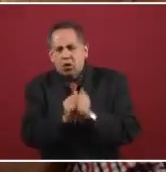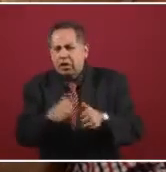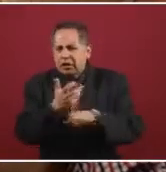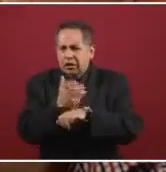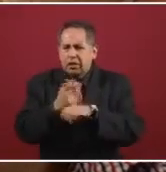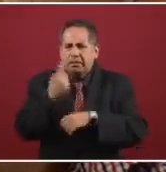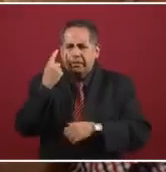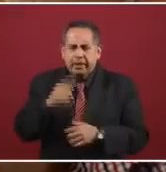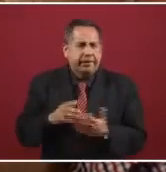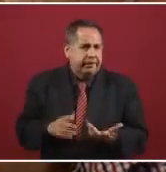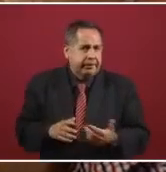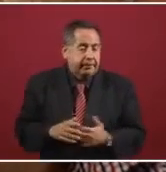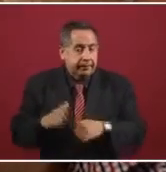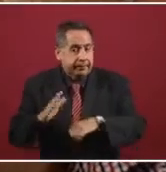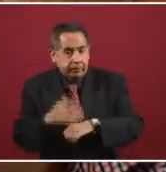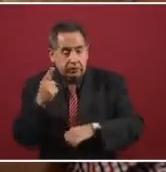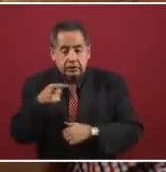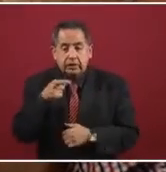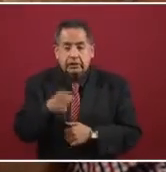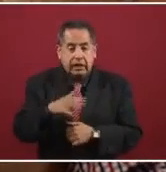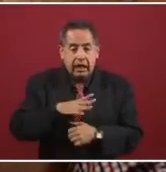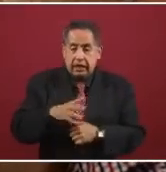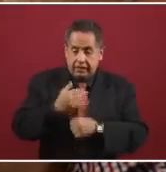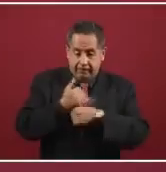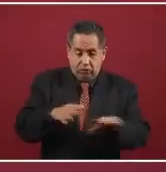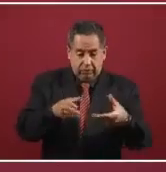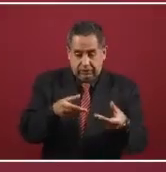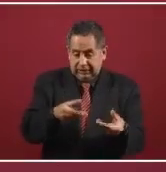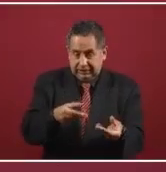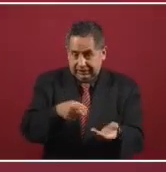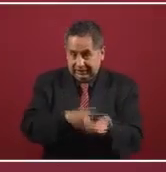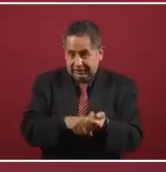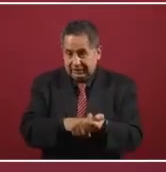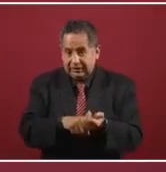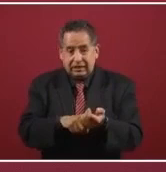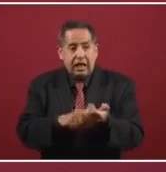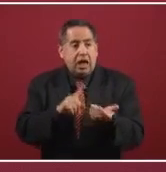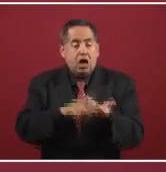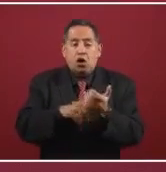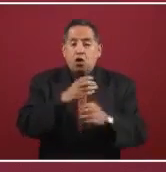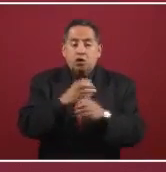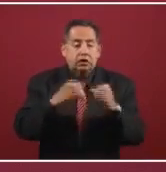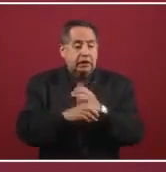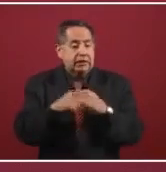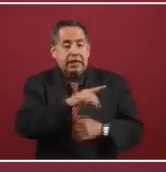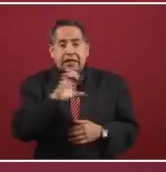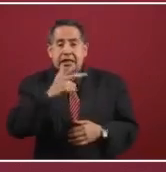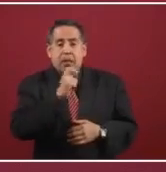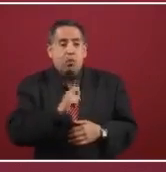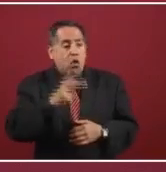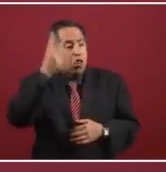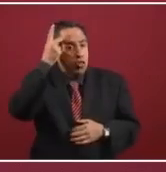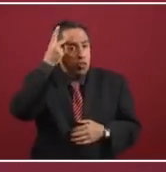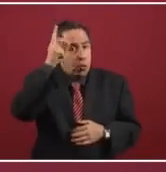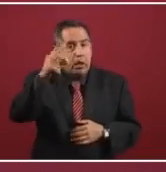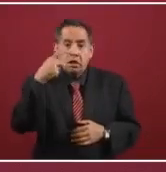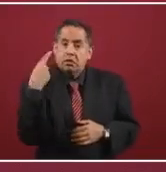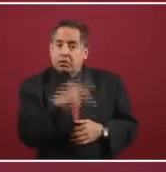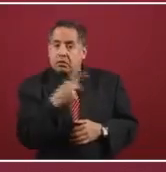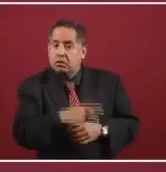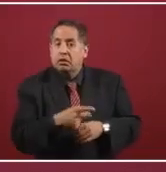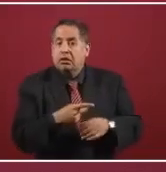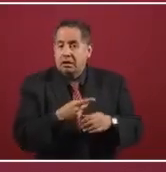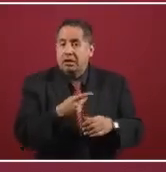Unidos? Porque hay información sobre activos en el sistema financiero o en otras